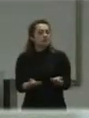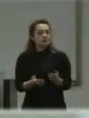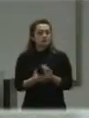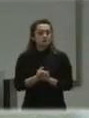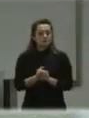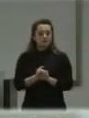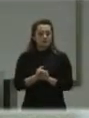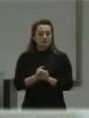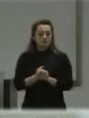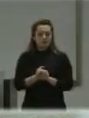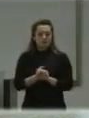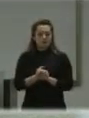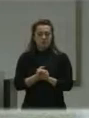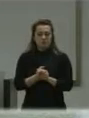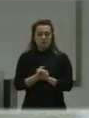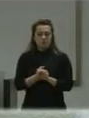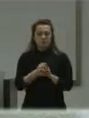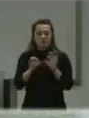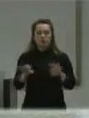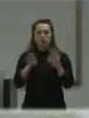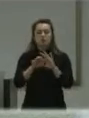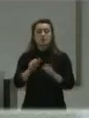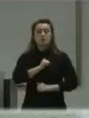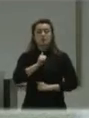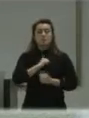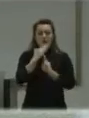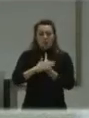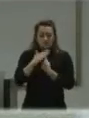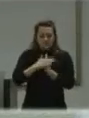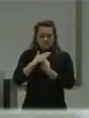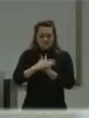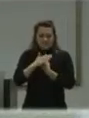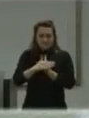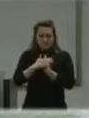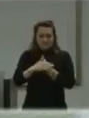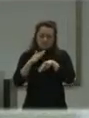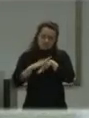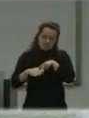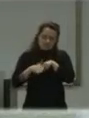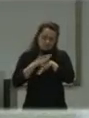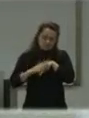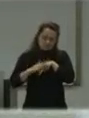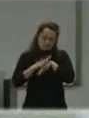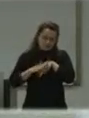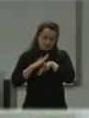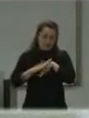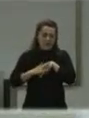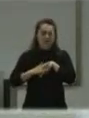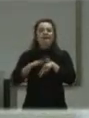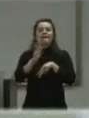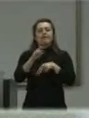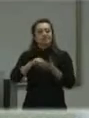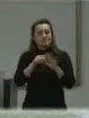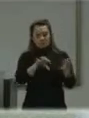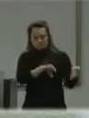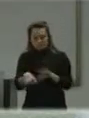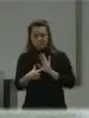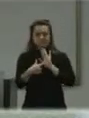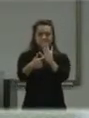si tenemos una buena autoestima se va a ver reflejado en nuestro comportamiento